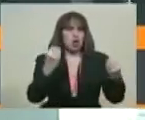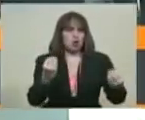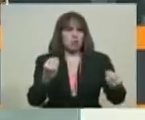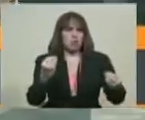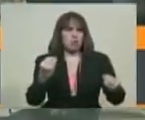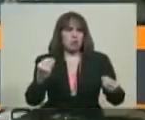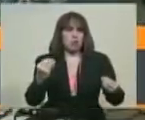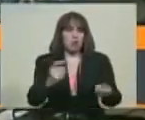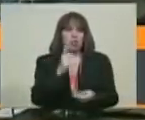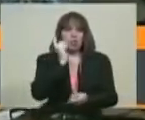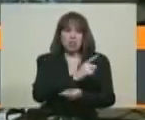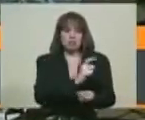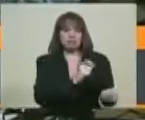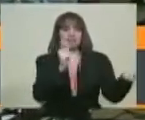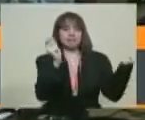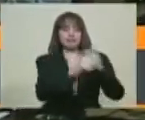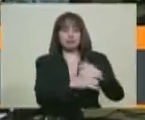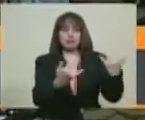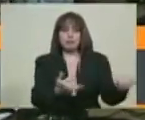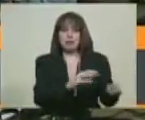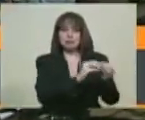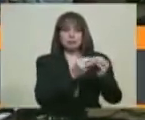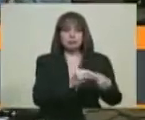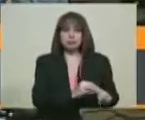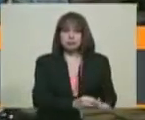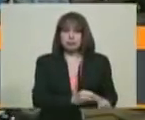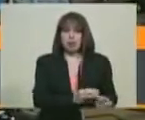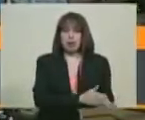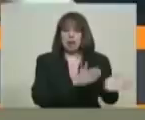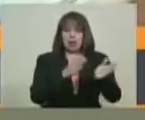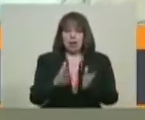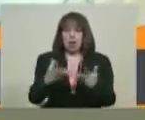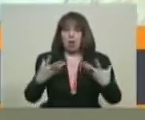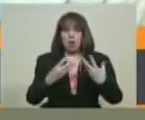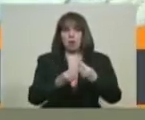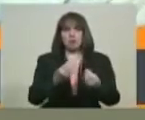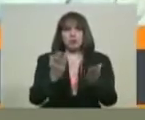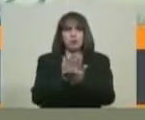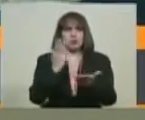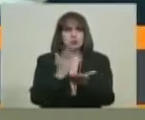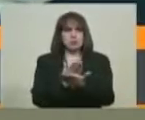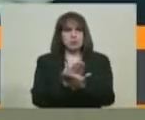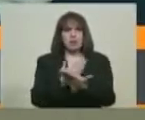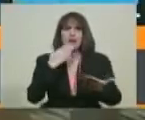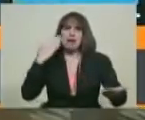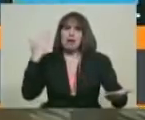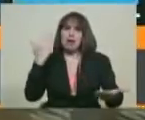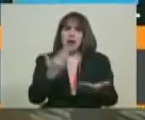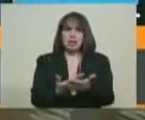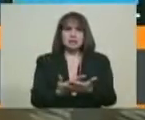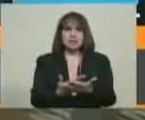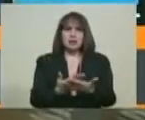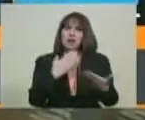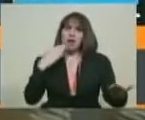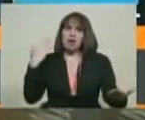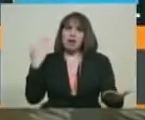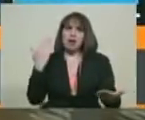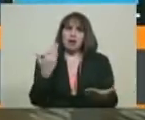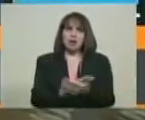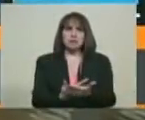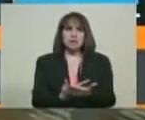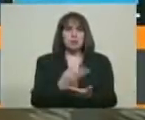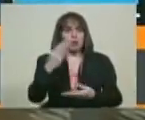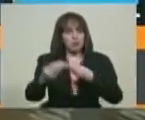y la revolución bolivariana estará al lado de esta causa siempre. Así que gracias por haber hecho